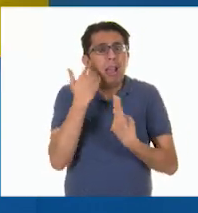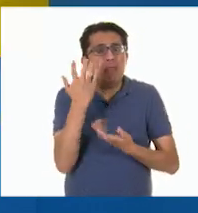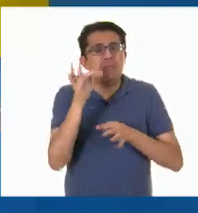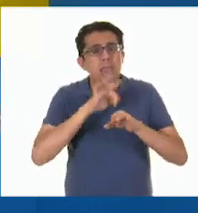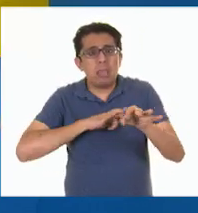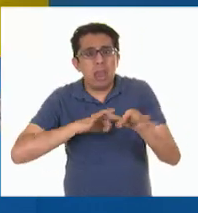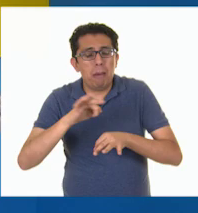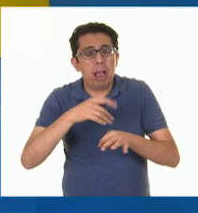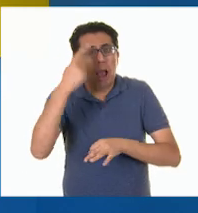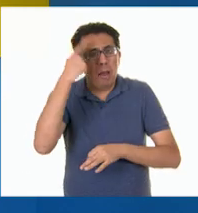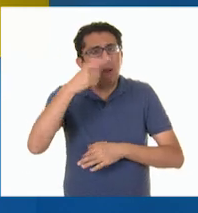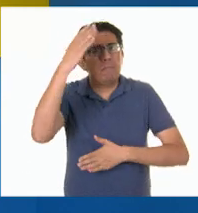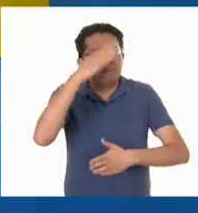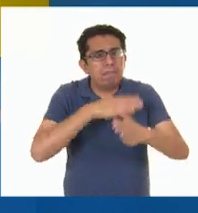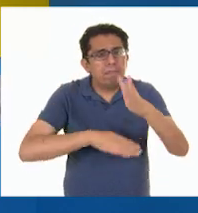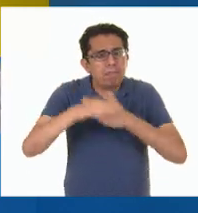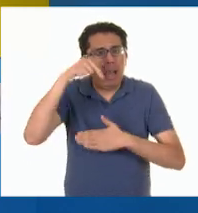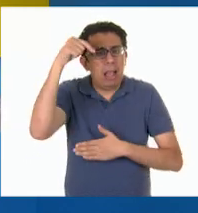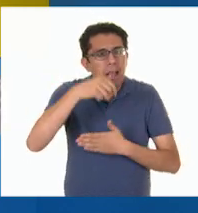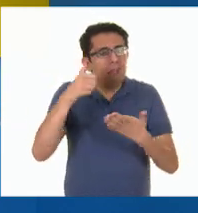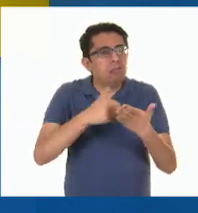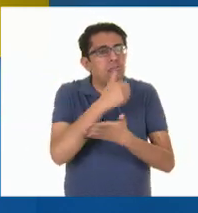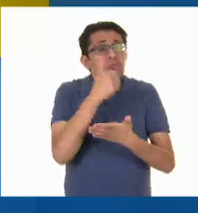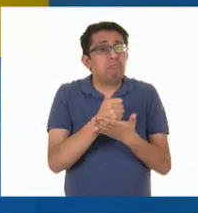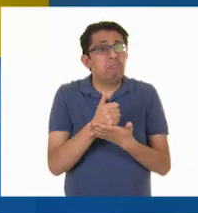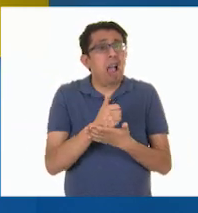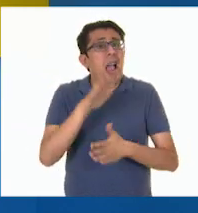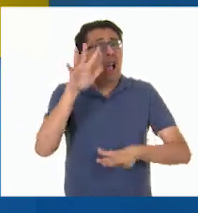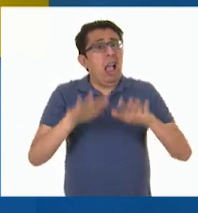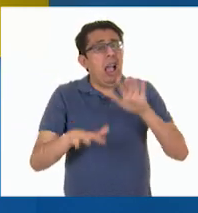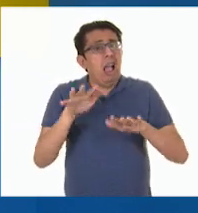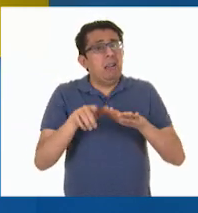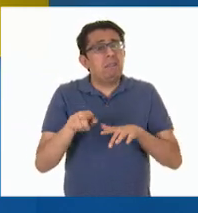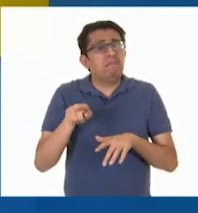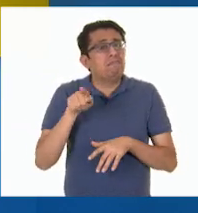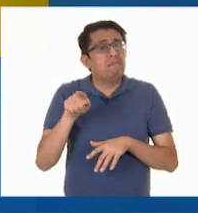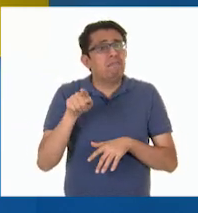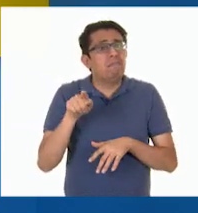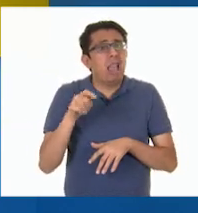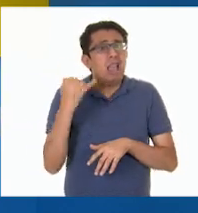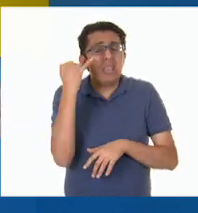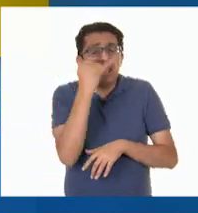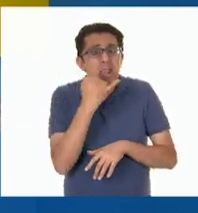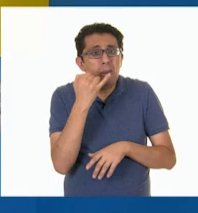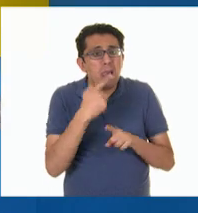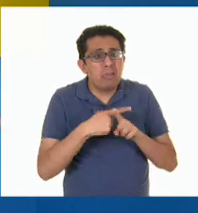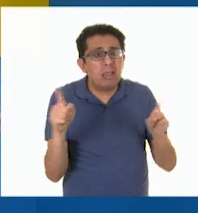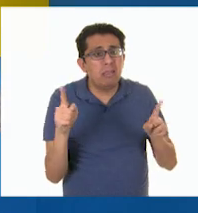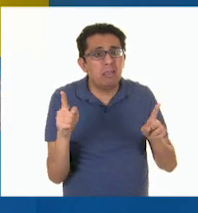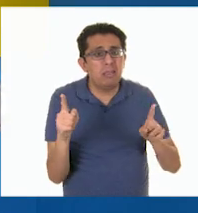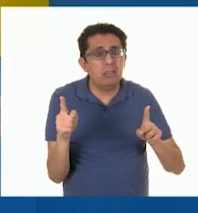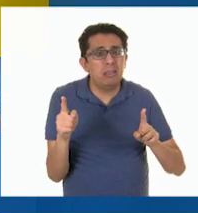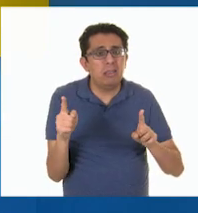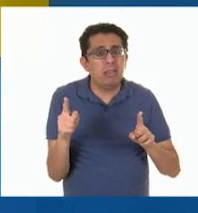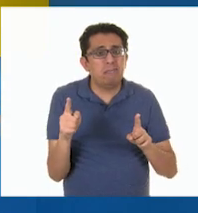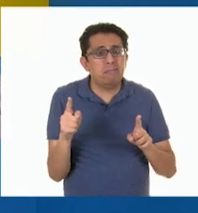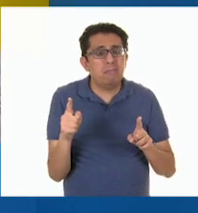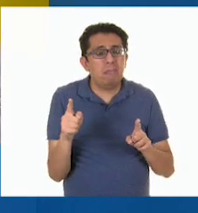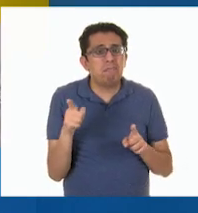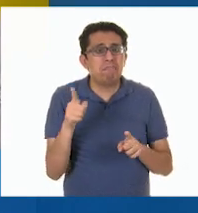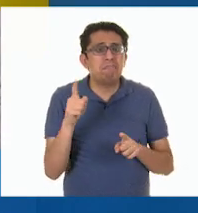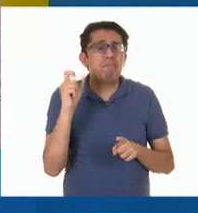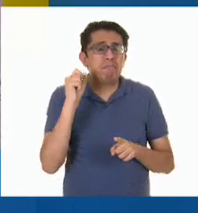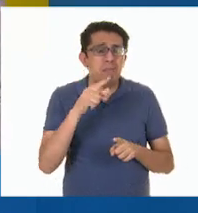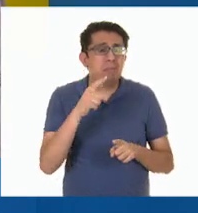que pueda mejorar sus vidas a las ciudades, y a veces, por ese desconocimiento del idioma, obviamente sabemos que también desconocen